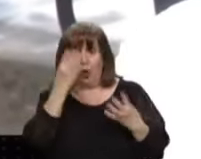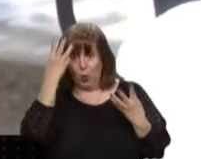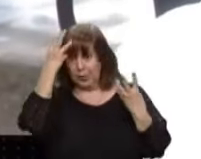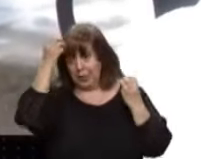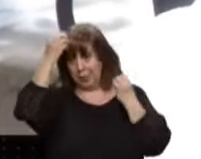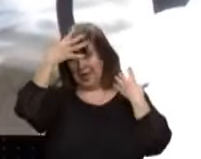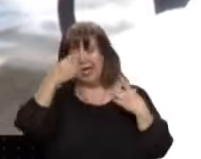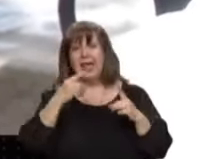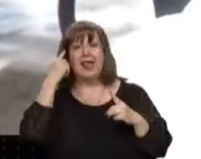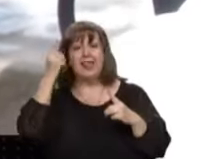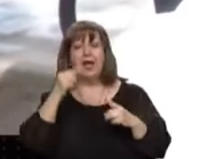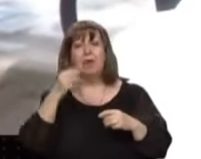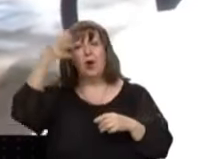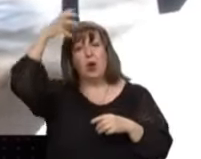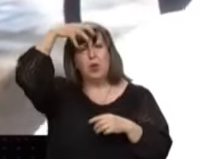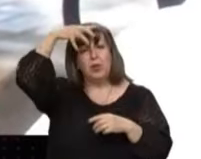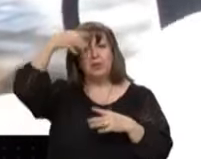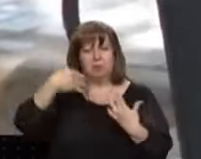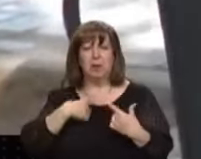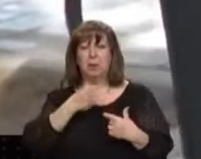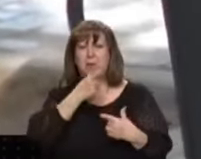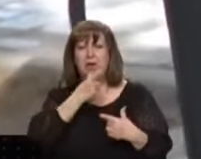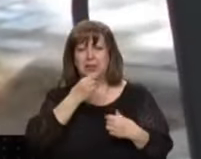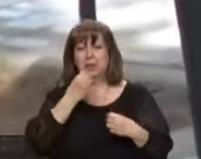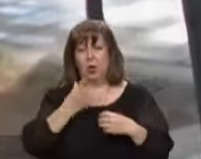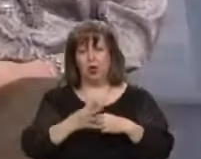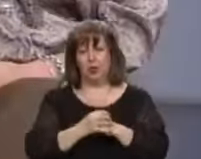pero yo creo que que mejor puedo hacer las cosas